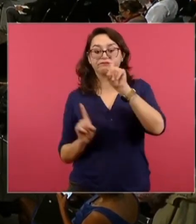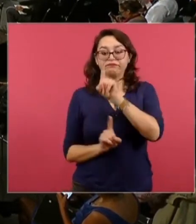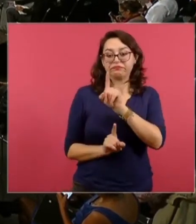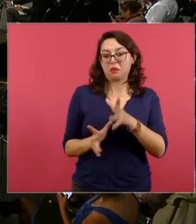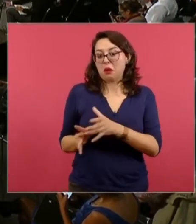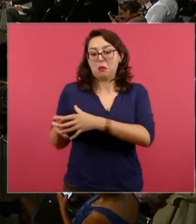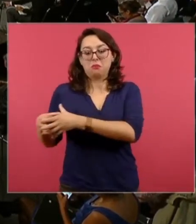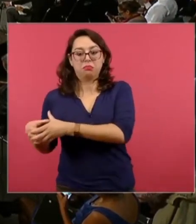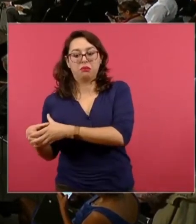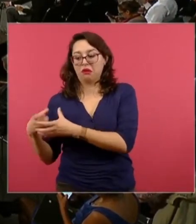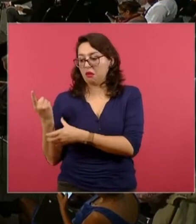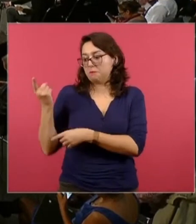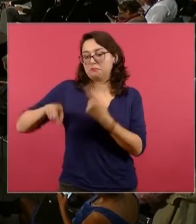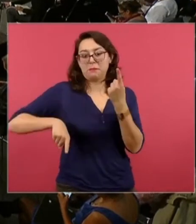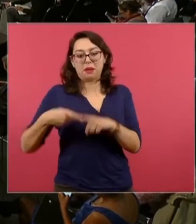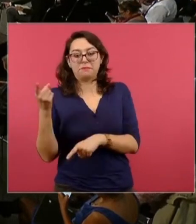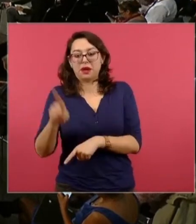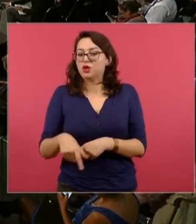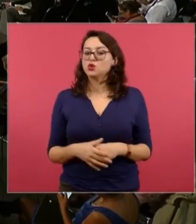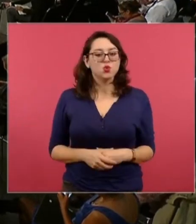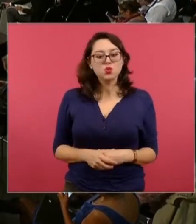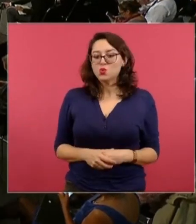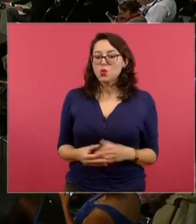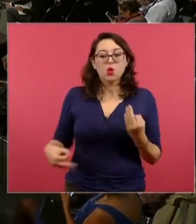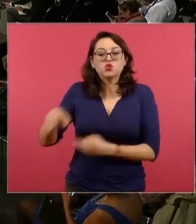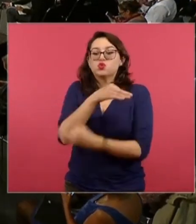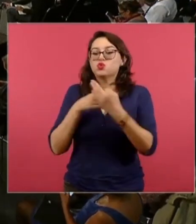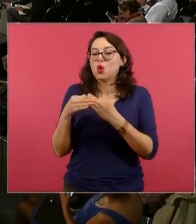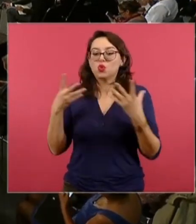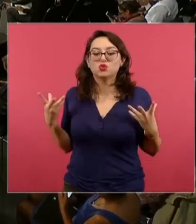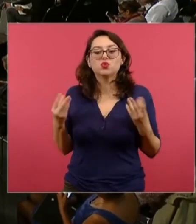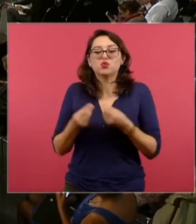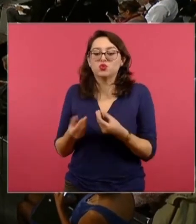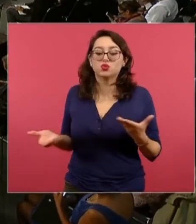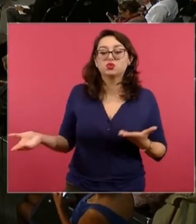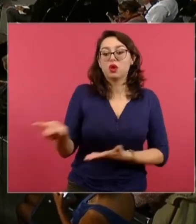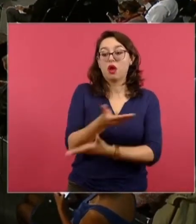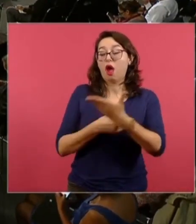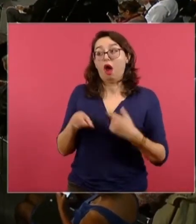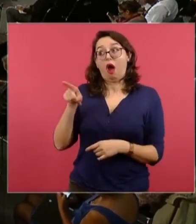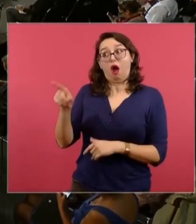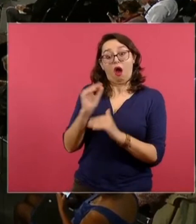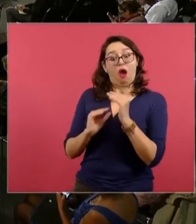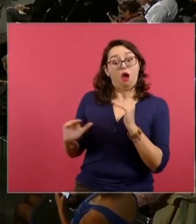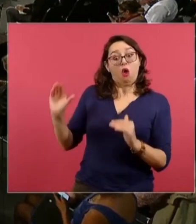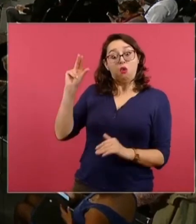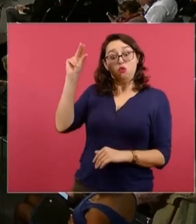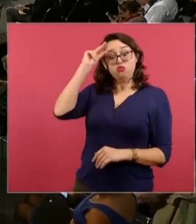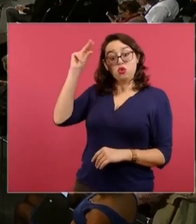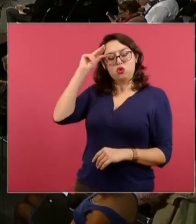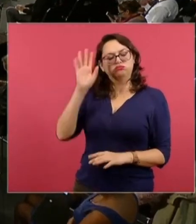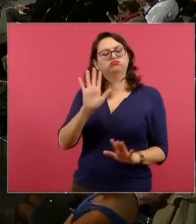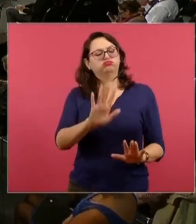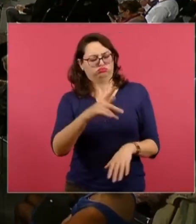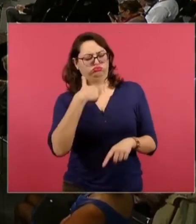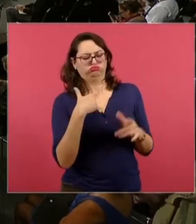una segregación, donde unos aprendían de otros, ¿no? Y donde estaba el sabio que le enseñaba a los maestros que no sabían